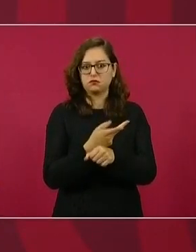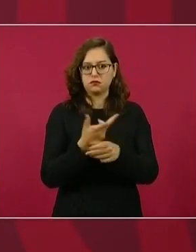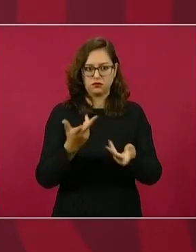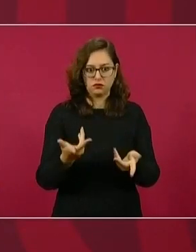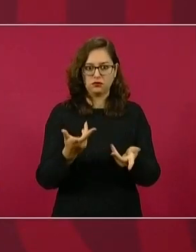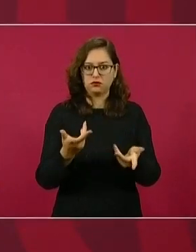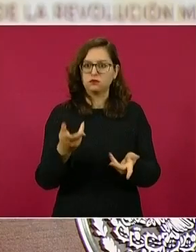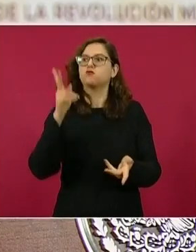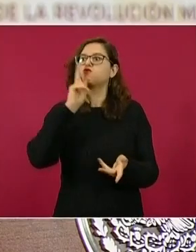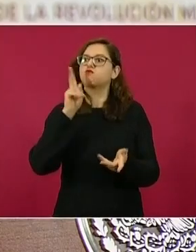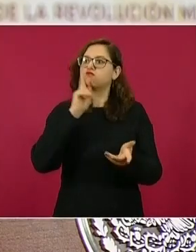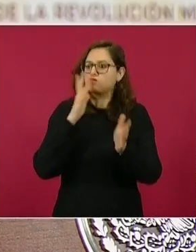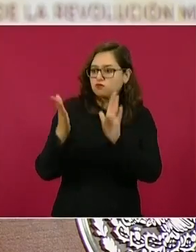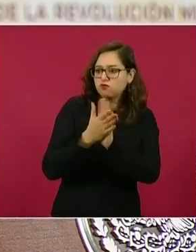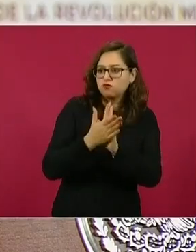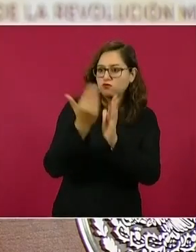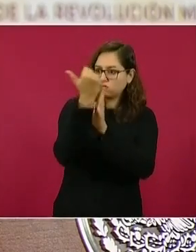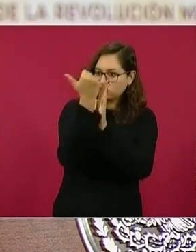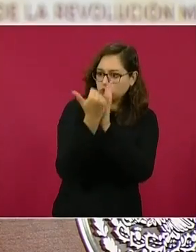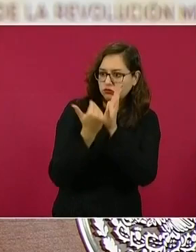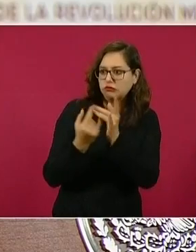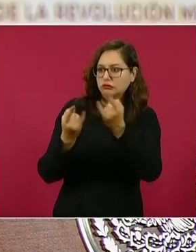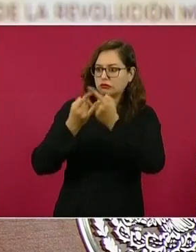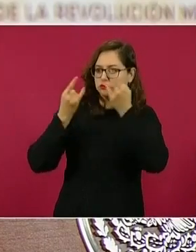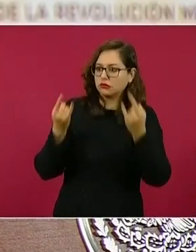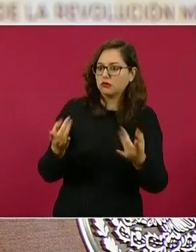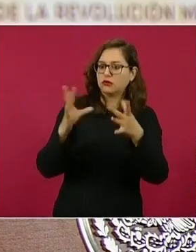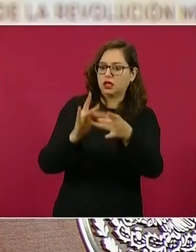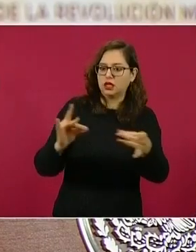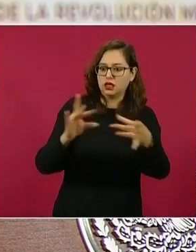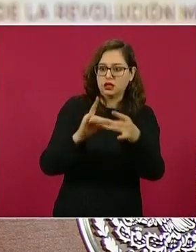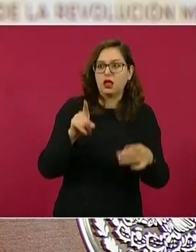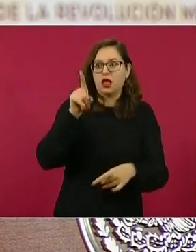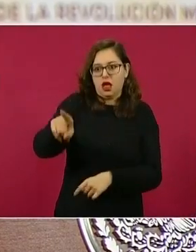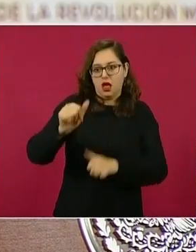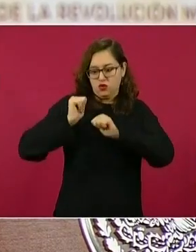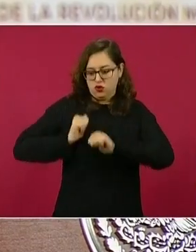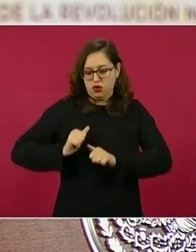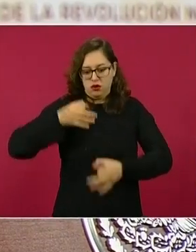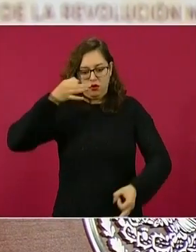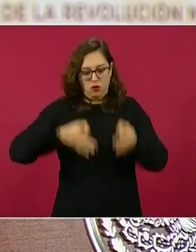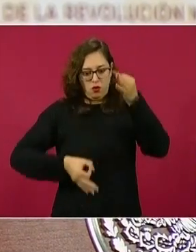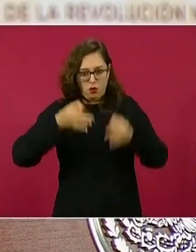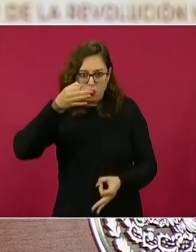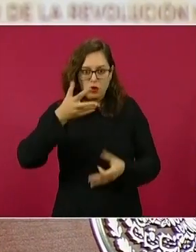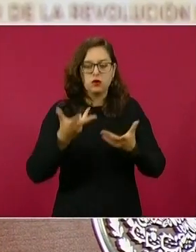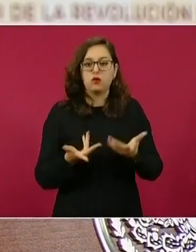sufrieron, padecieron, y la autoridad competente tiene que resolver.